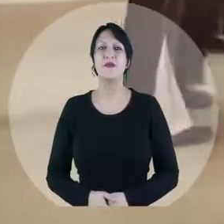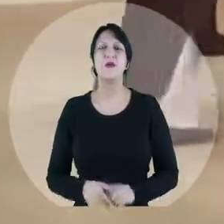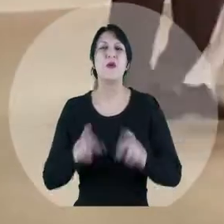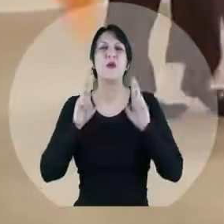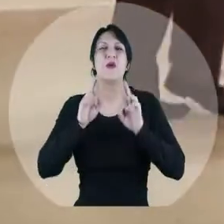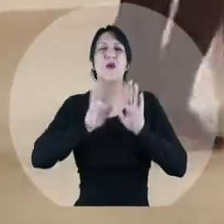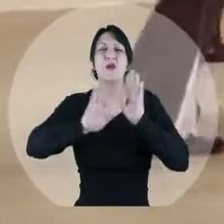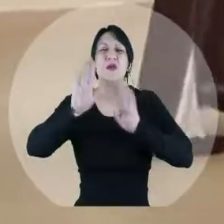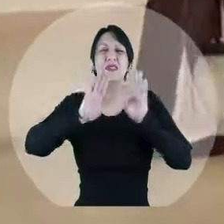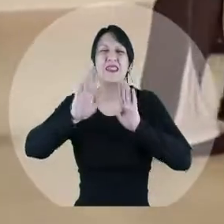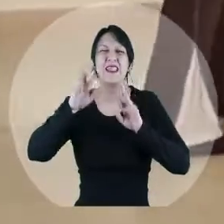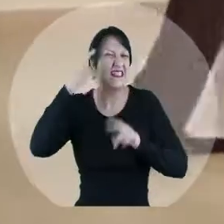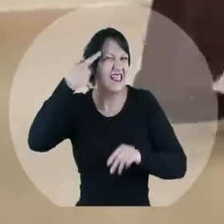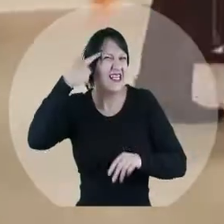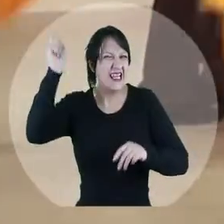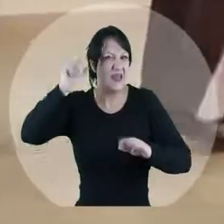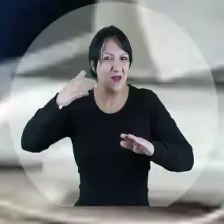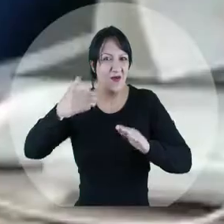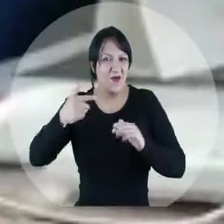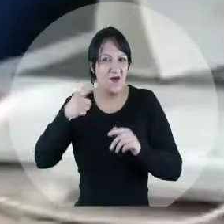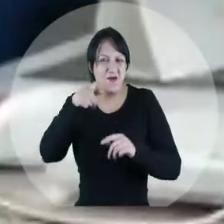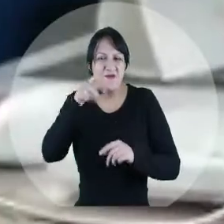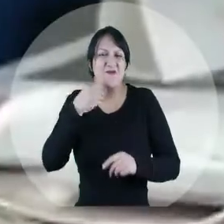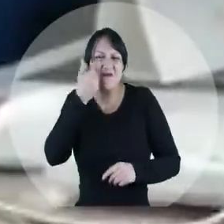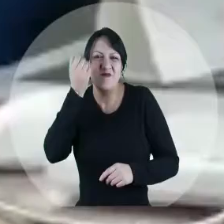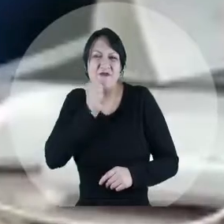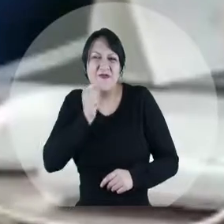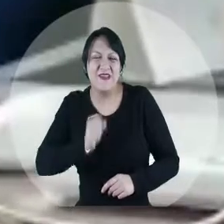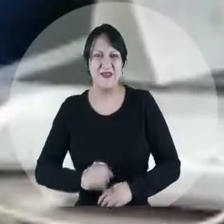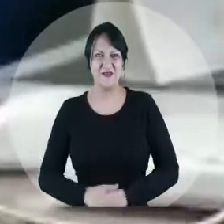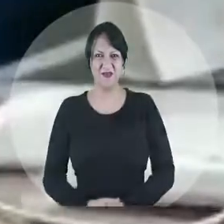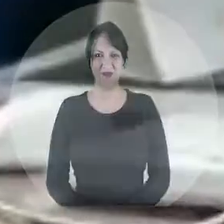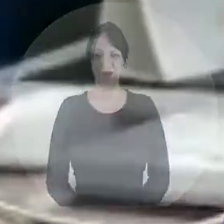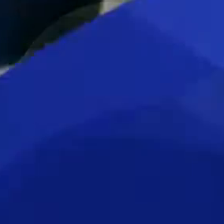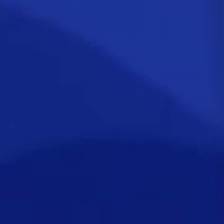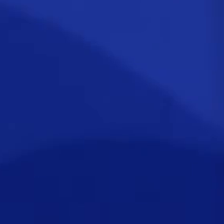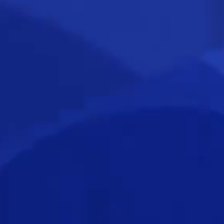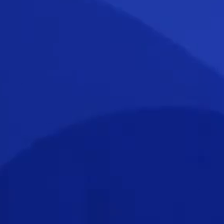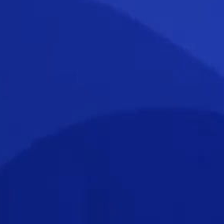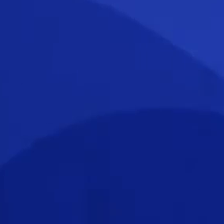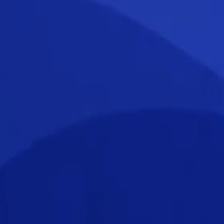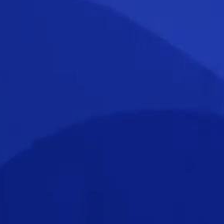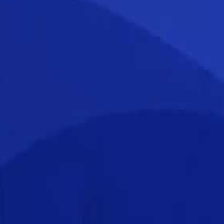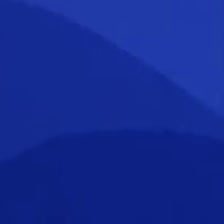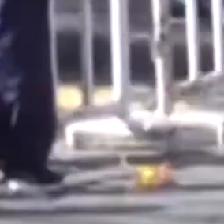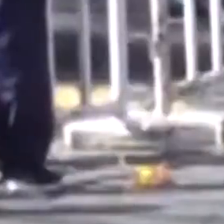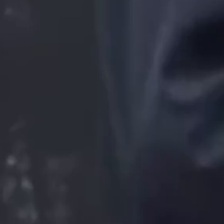aparecerá en su pantalla. Para todos, un reto mayor.